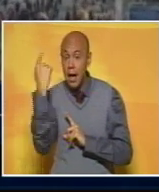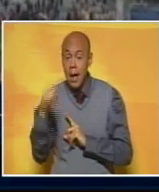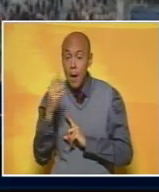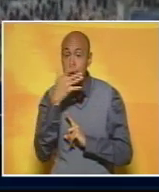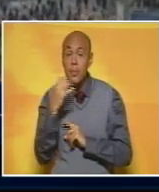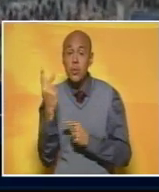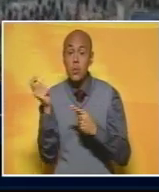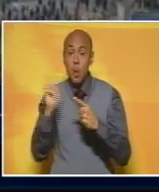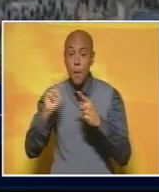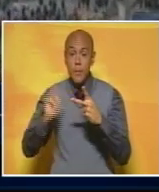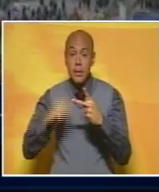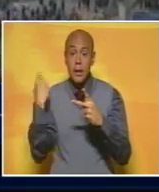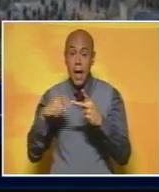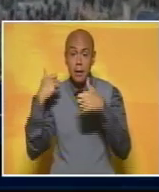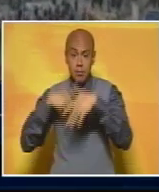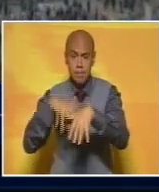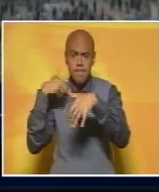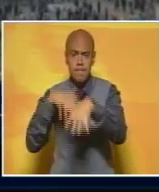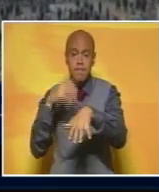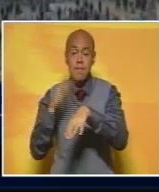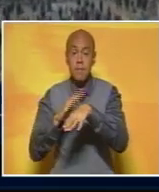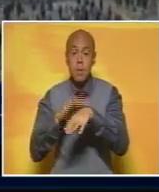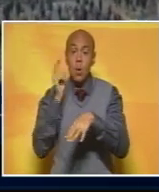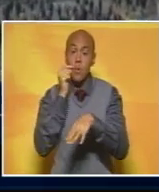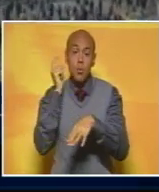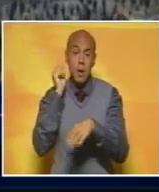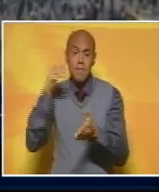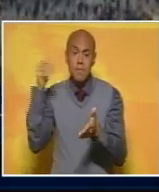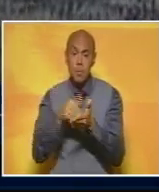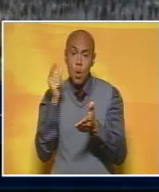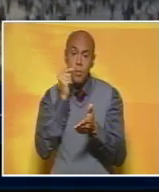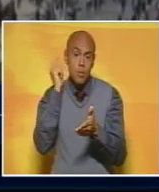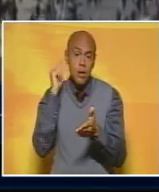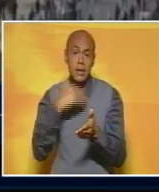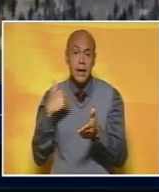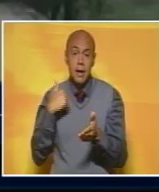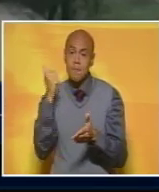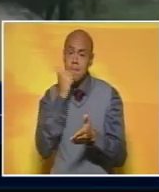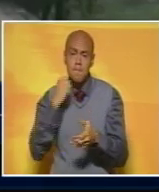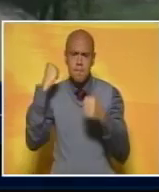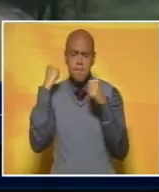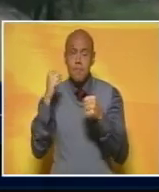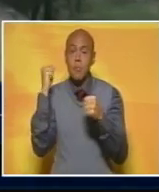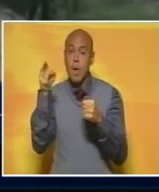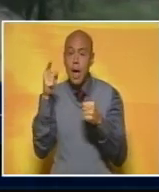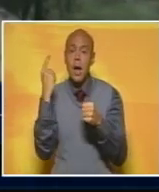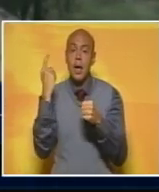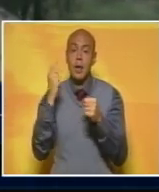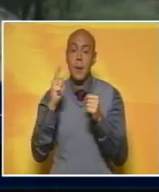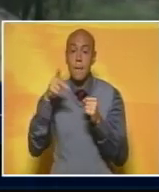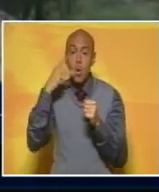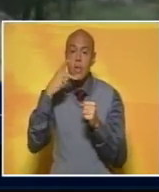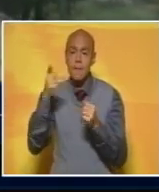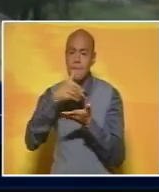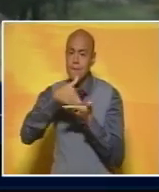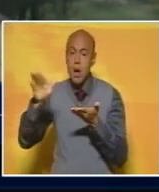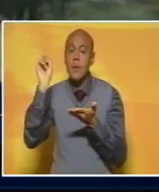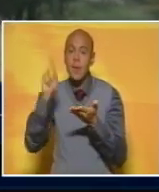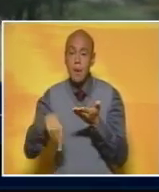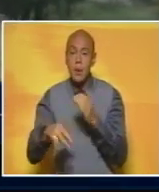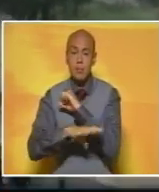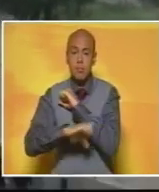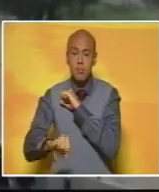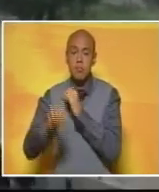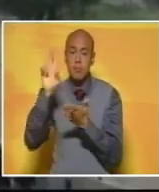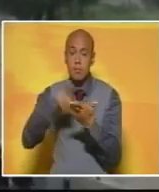cumplir 2 meses de manifestaciones que han llevado a miles de personas a exigir espontáneamente en la calle la salida de sus políticos y el fin de la